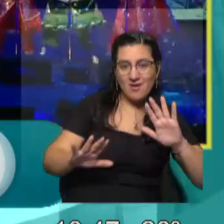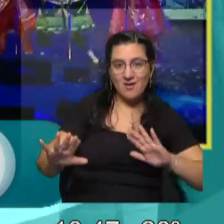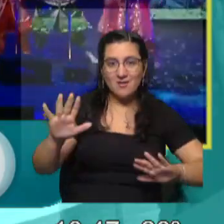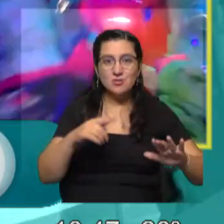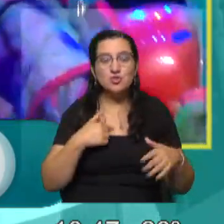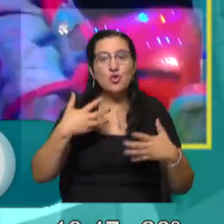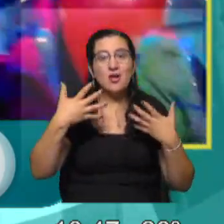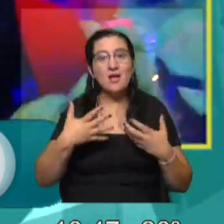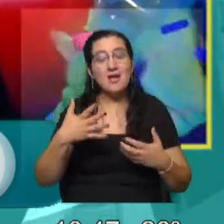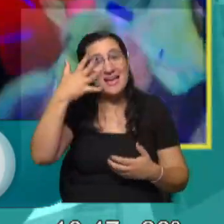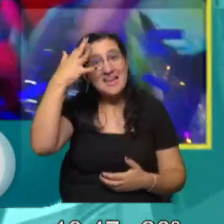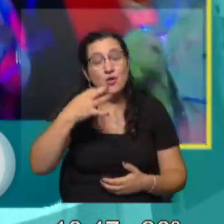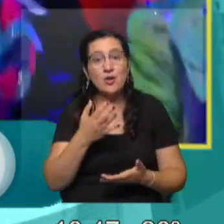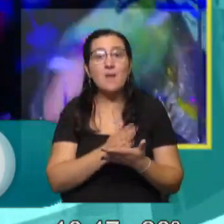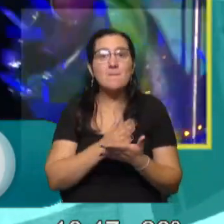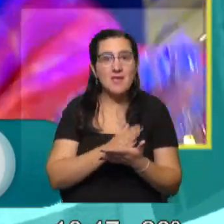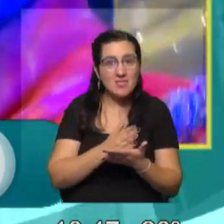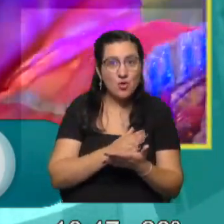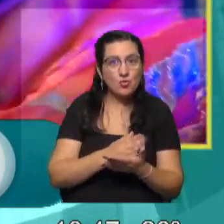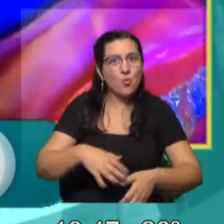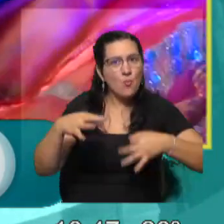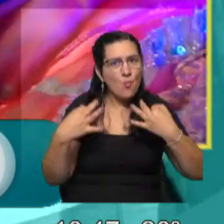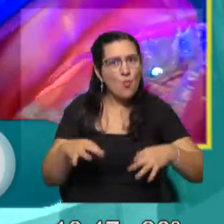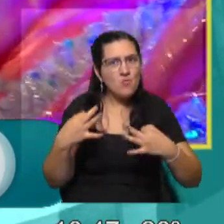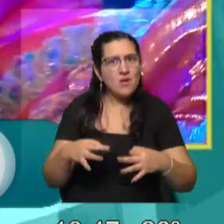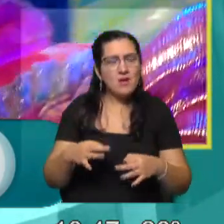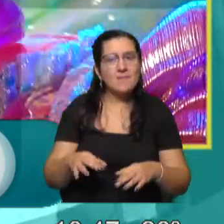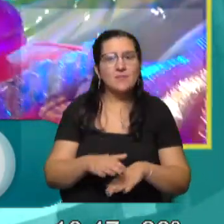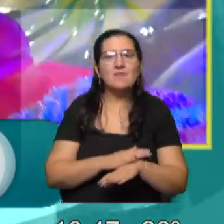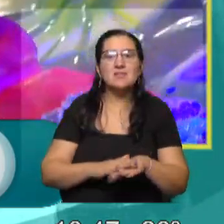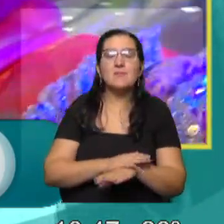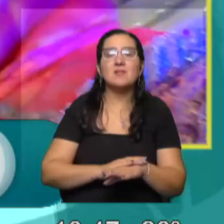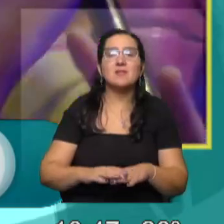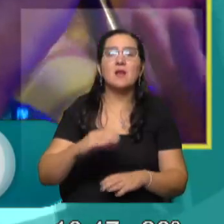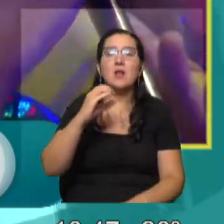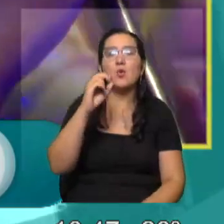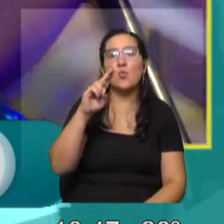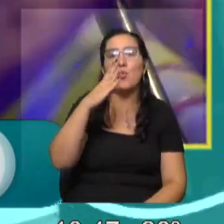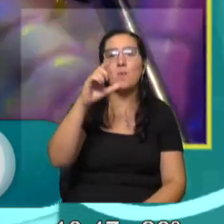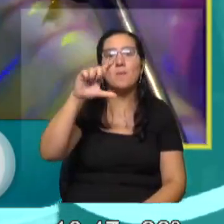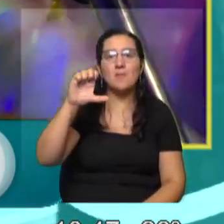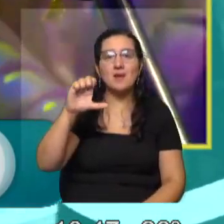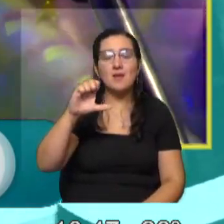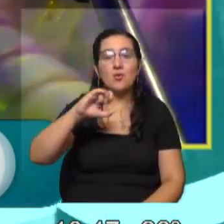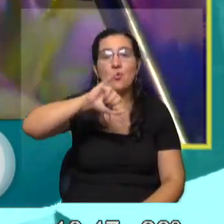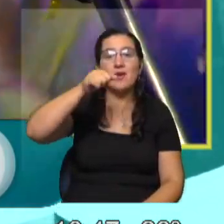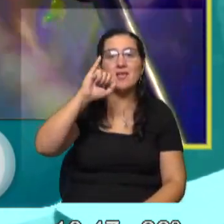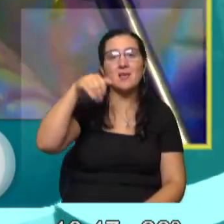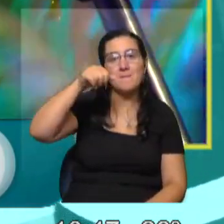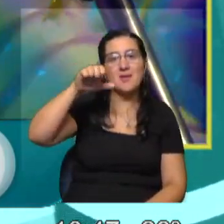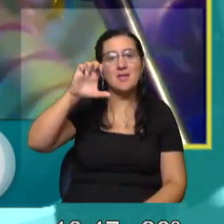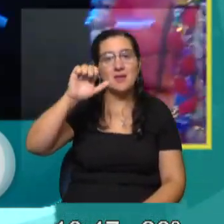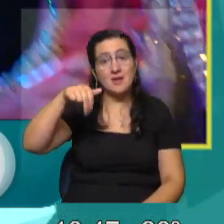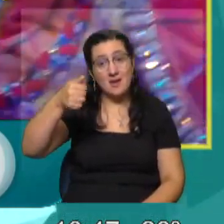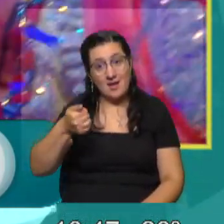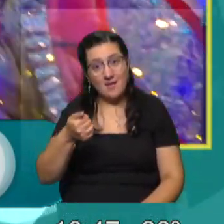Yo creo que el medio de la murga estuvo muy bien. Me refiero básicamente al cuplé que hacen Ximena Márquez y Ximena Vázquez. Ayer se